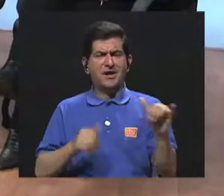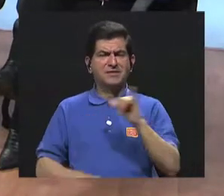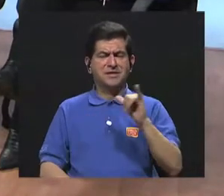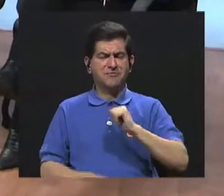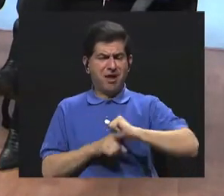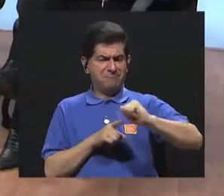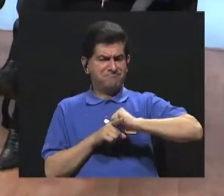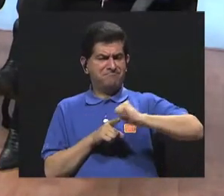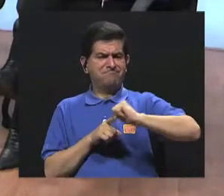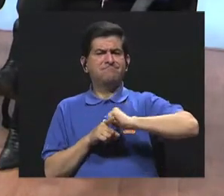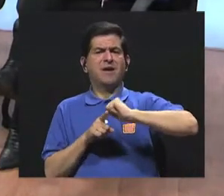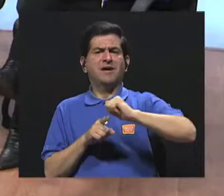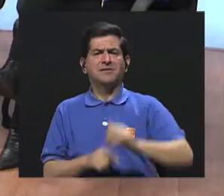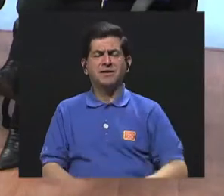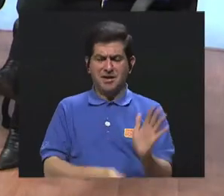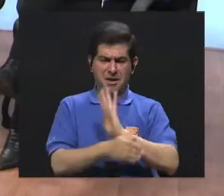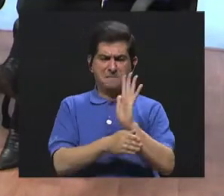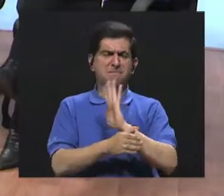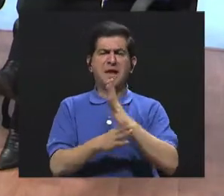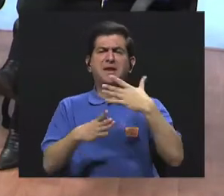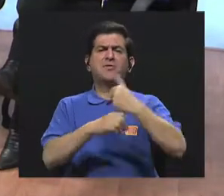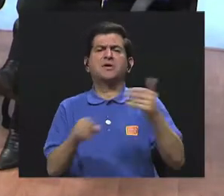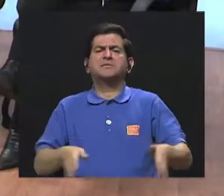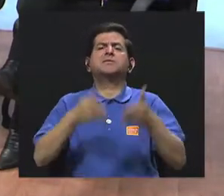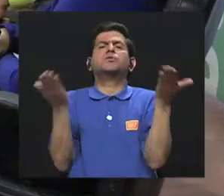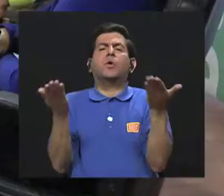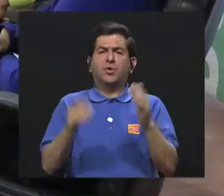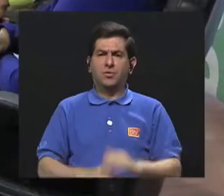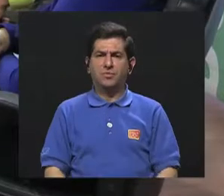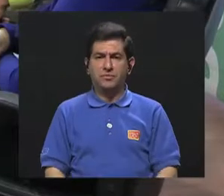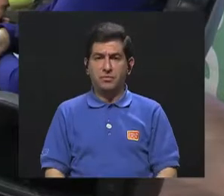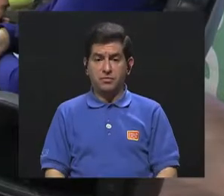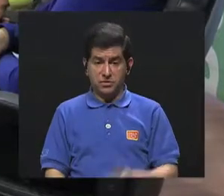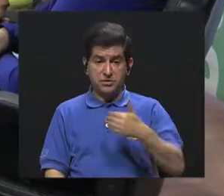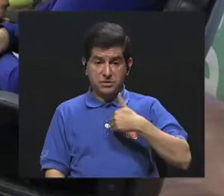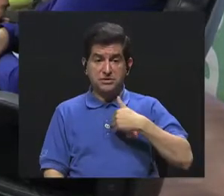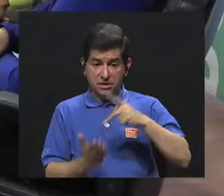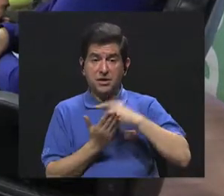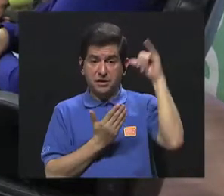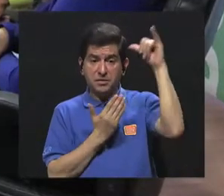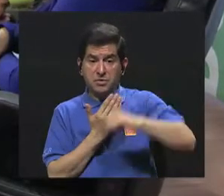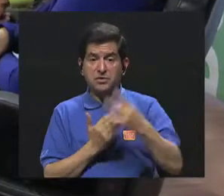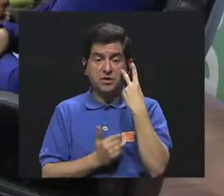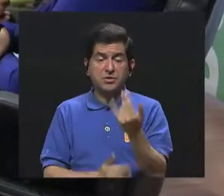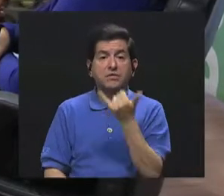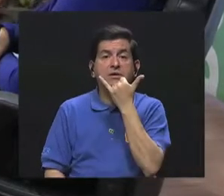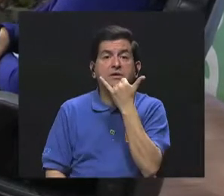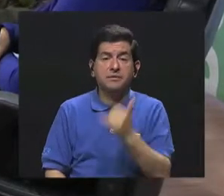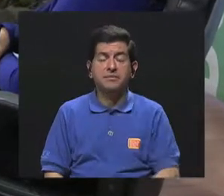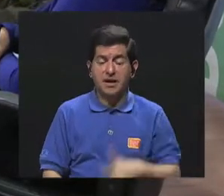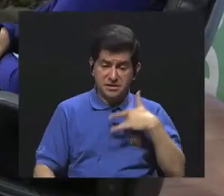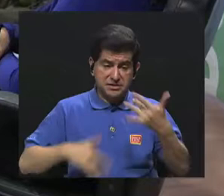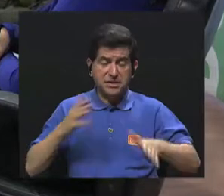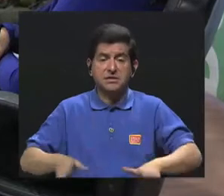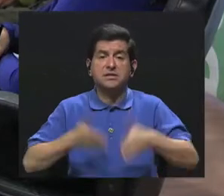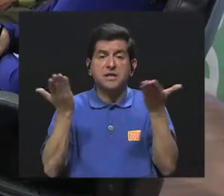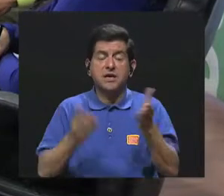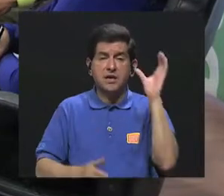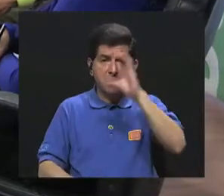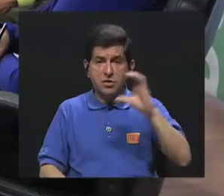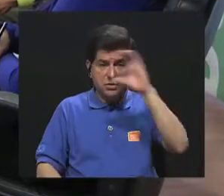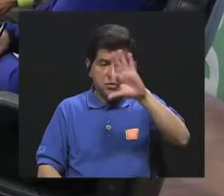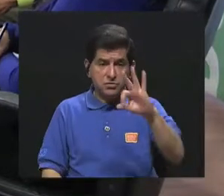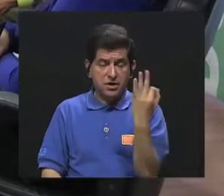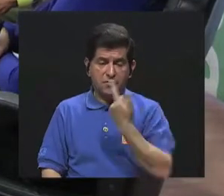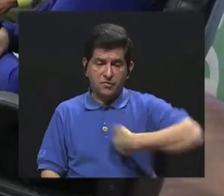ensayar, hacer una peli, producir una peli. Entonces digo, también usemos este proyecto para ver cómo nos sentimos y buscar una manera en que